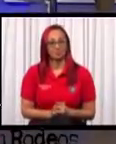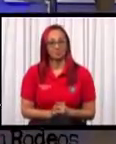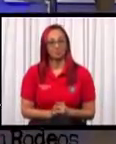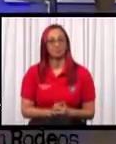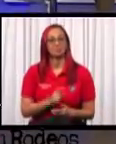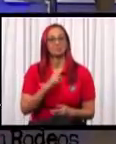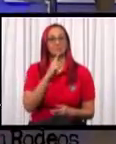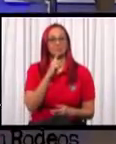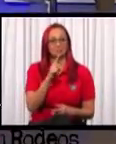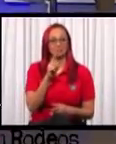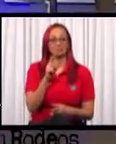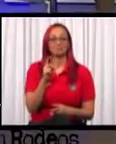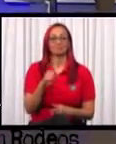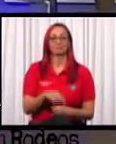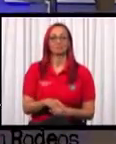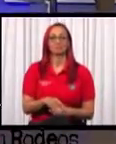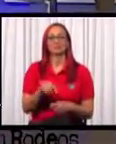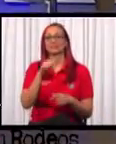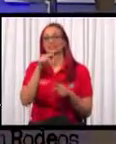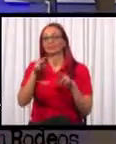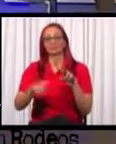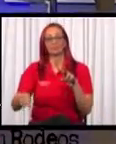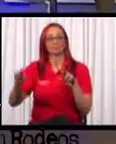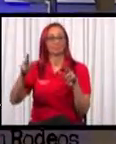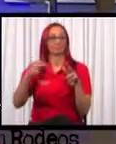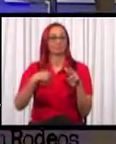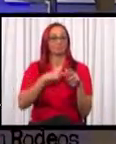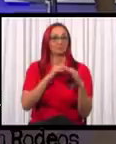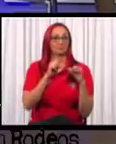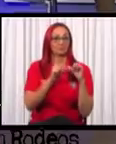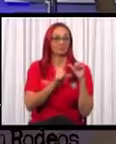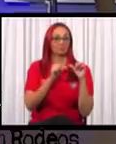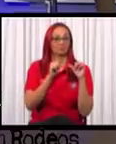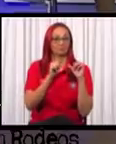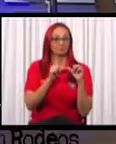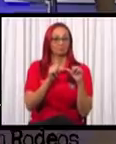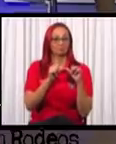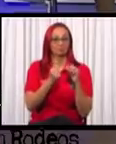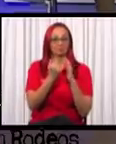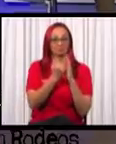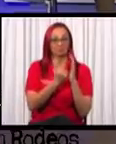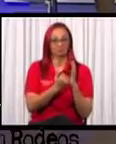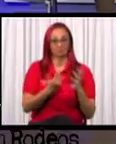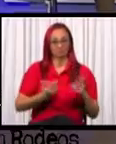total desventaja, que es la posición que nosotros venimos manifestando, y